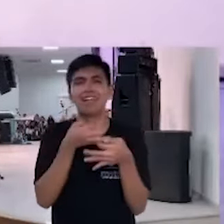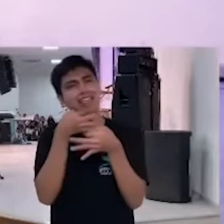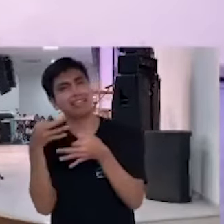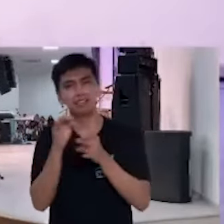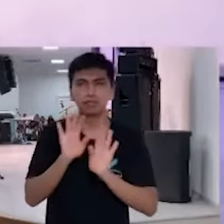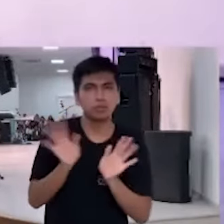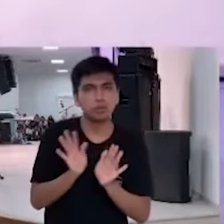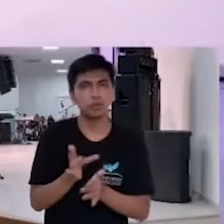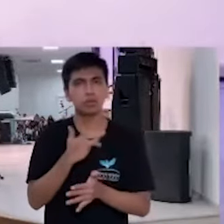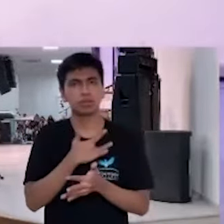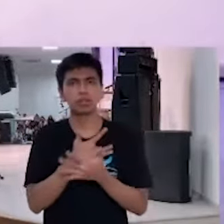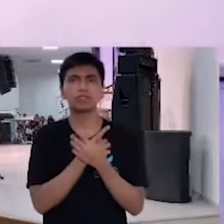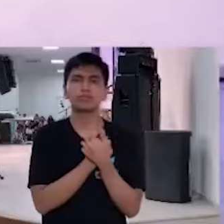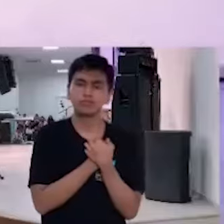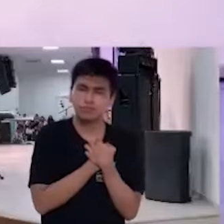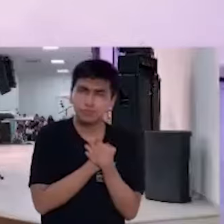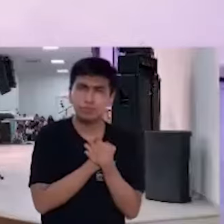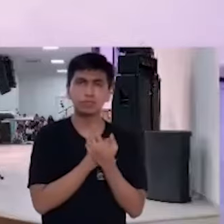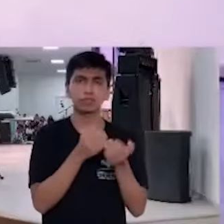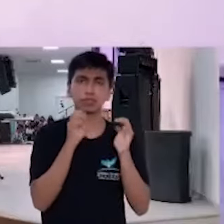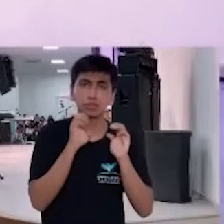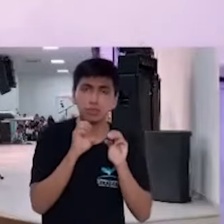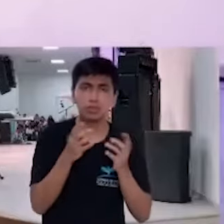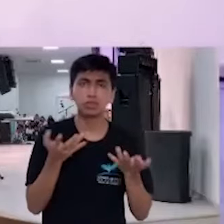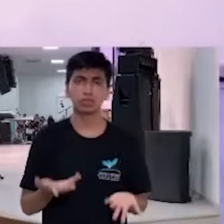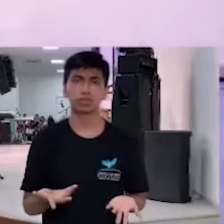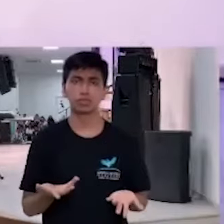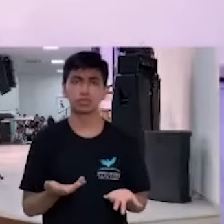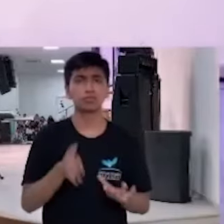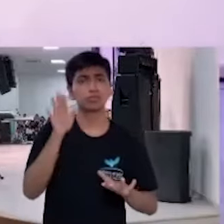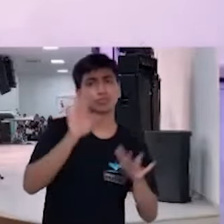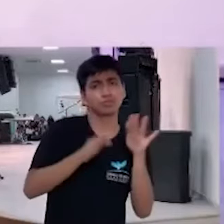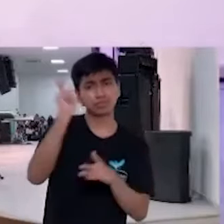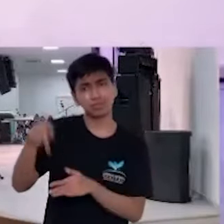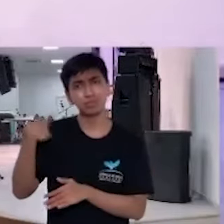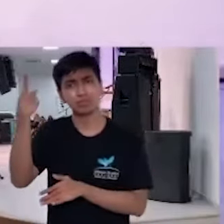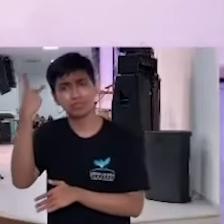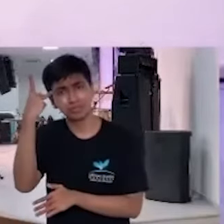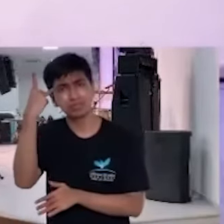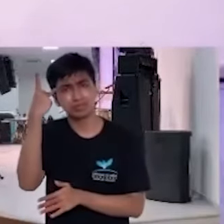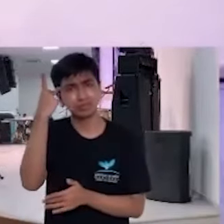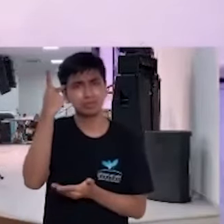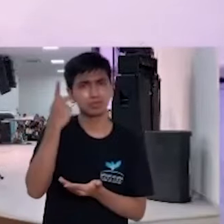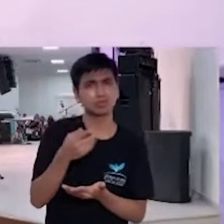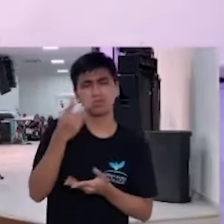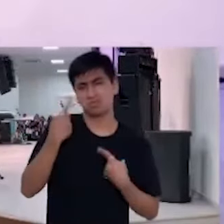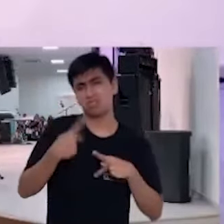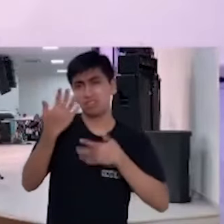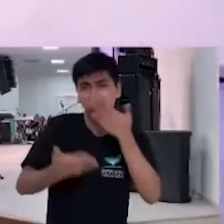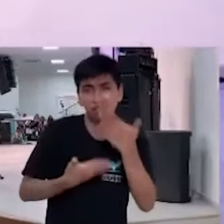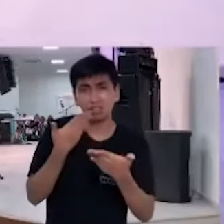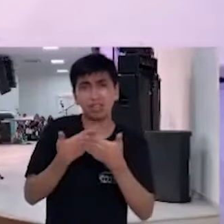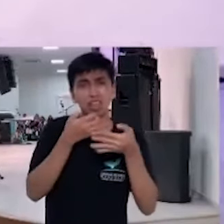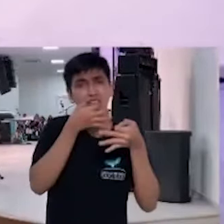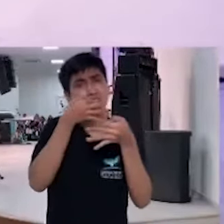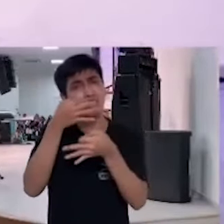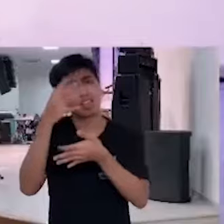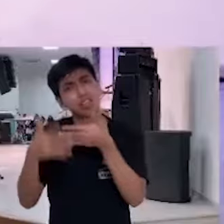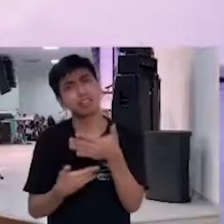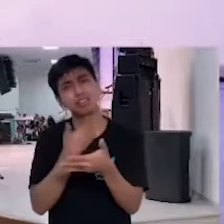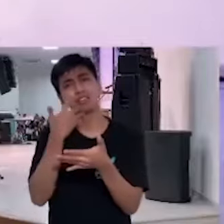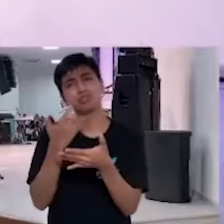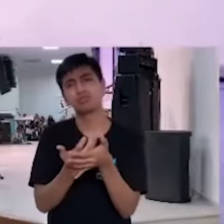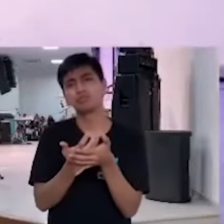eso es que muchos de los líderes y muchos de los pastores que han caído se ha debido a este descuido de abrirle su